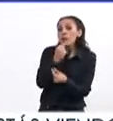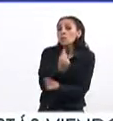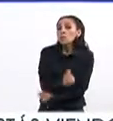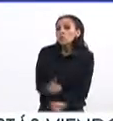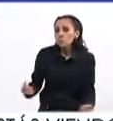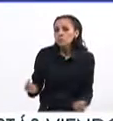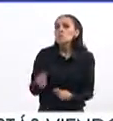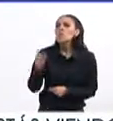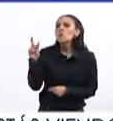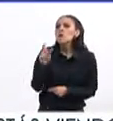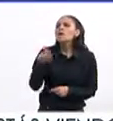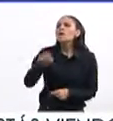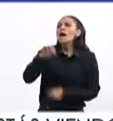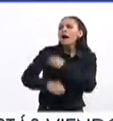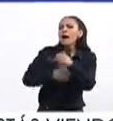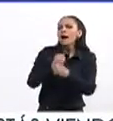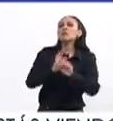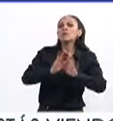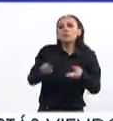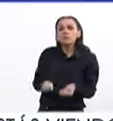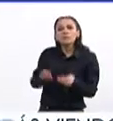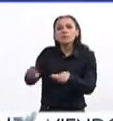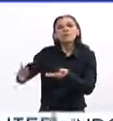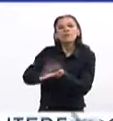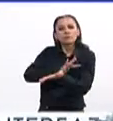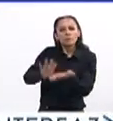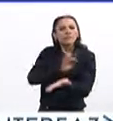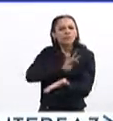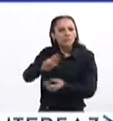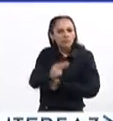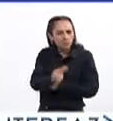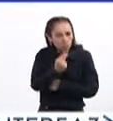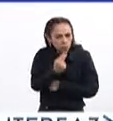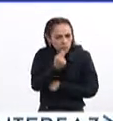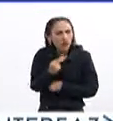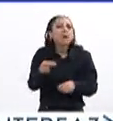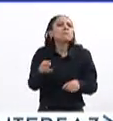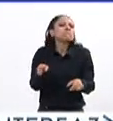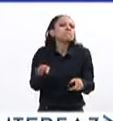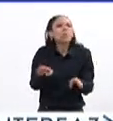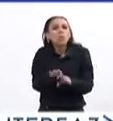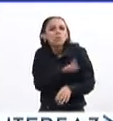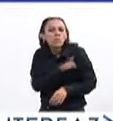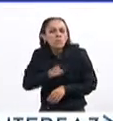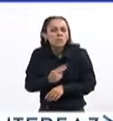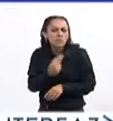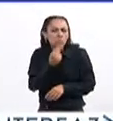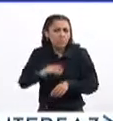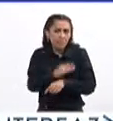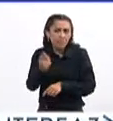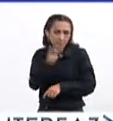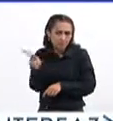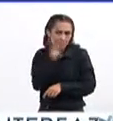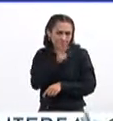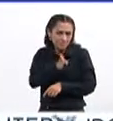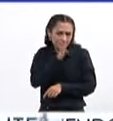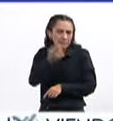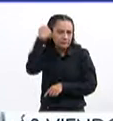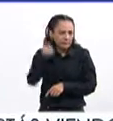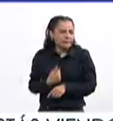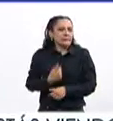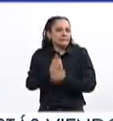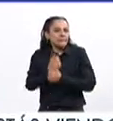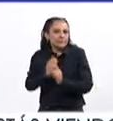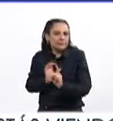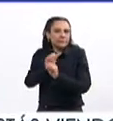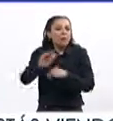¿Cuándo deben de acercarse a las tablets? ¿Cómo se deben de manejar? Porque creo que ese es un gran reto para todos los padres. Cada vez más jóvenes, los niños ya